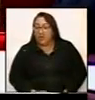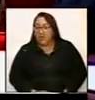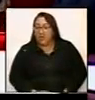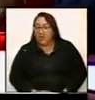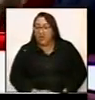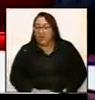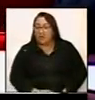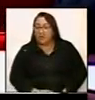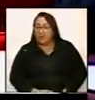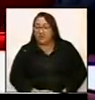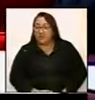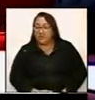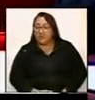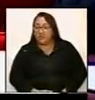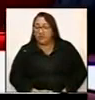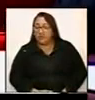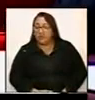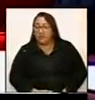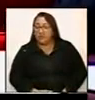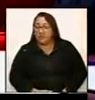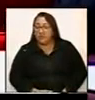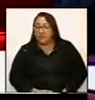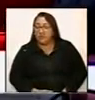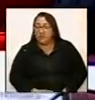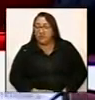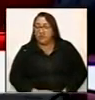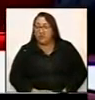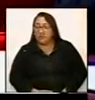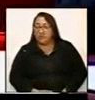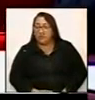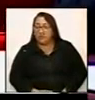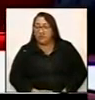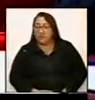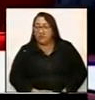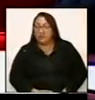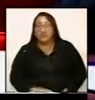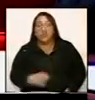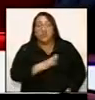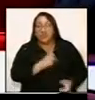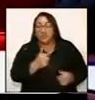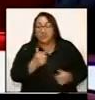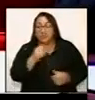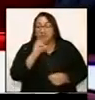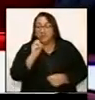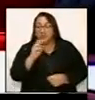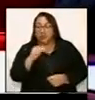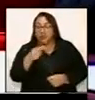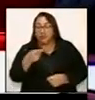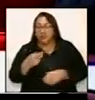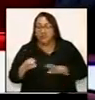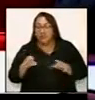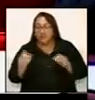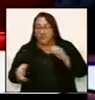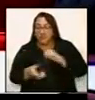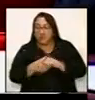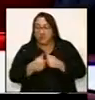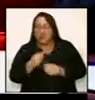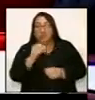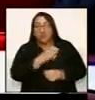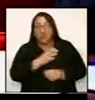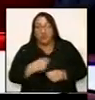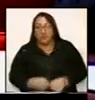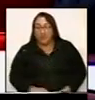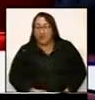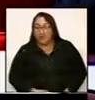es parte de la lucha contra la corrupción. Evidentemente, fiscalizar a ONGs que hacen tratos con el Estado,